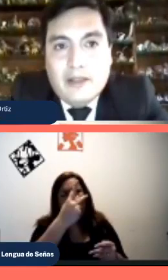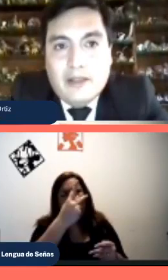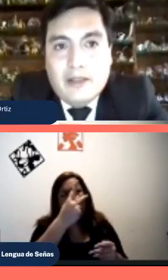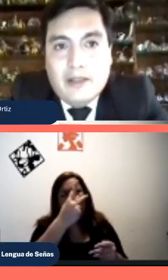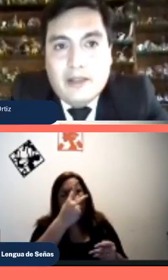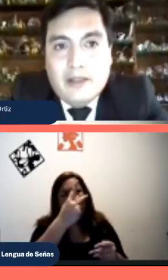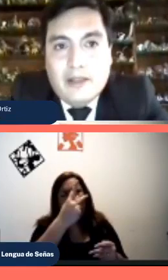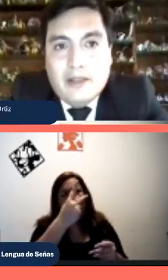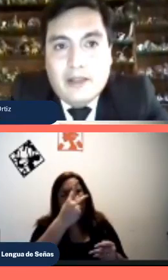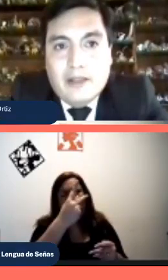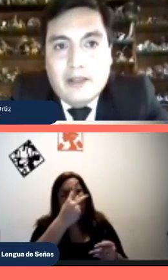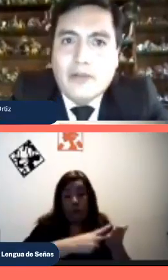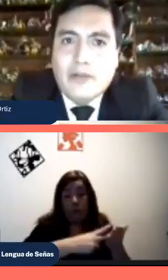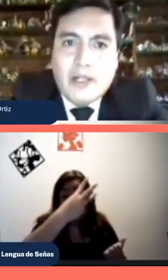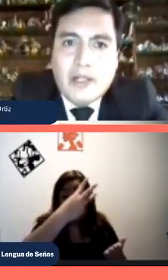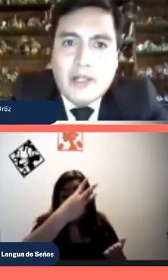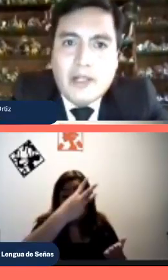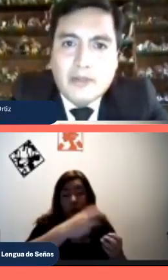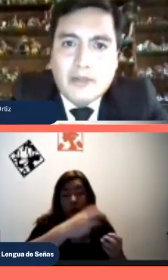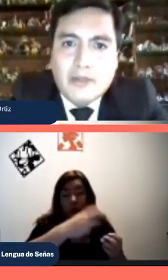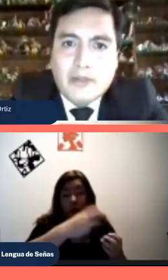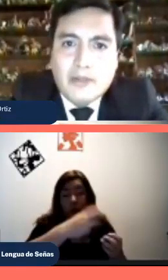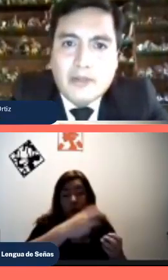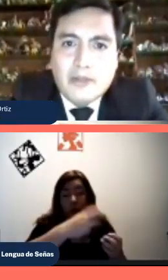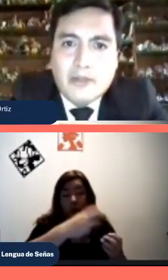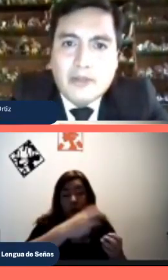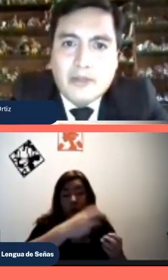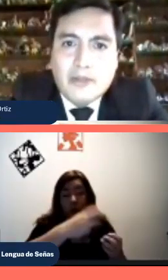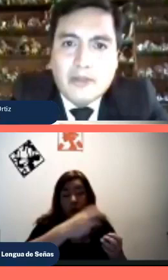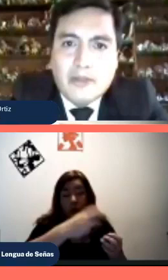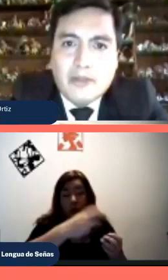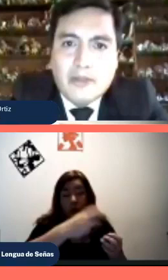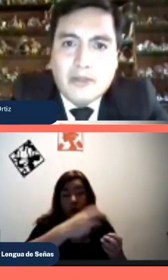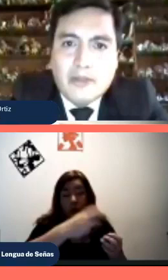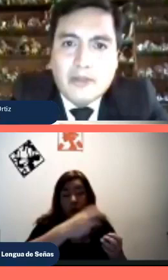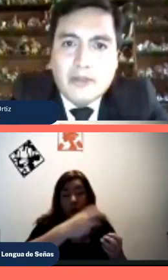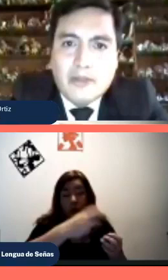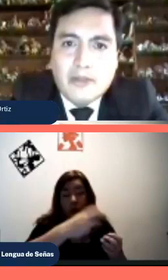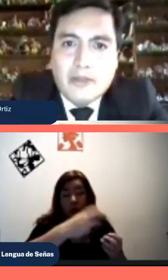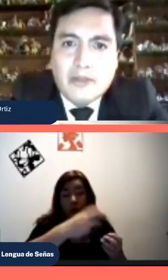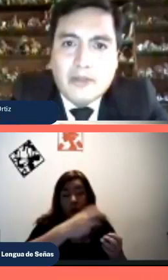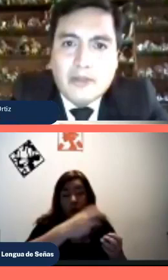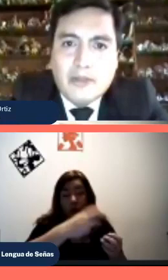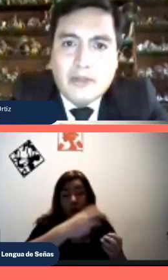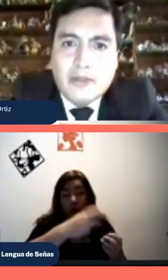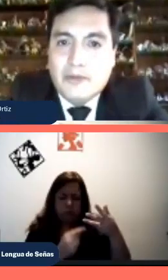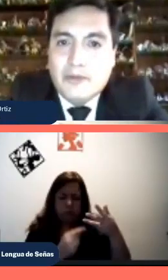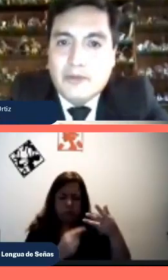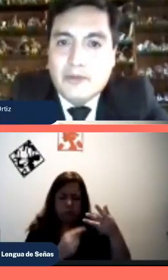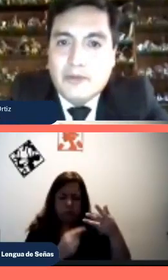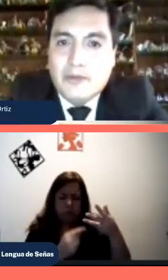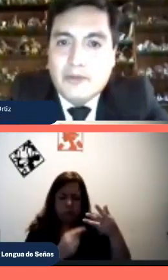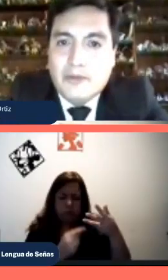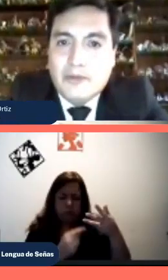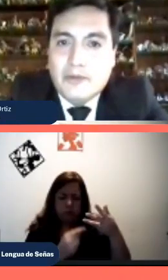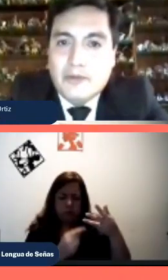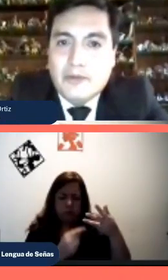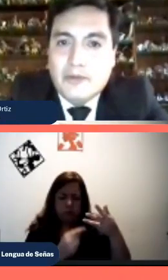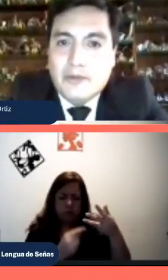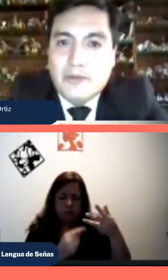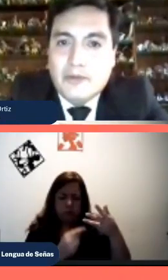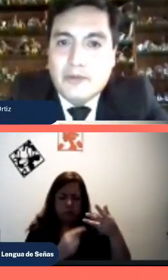que tiene una riqueza arqueológica y paleontológica muy grande. De hecho, aquí en la foto, uno de los